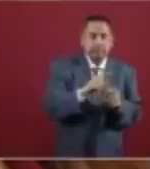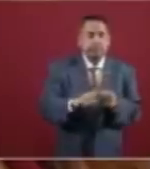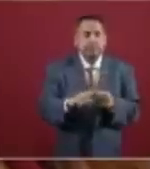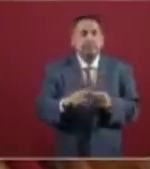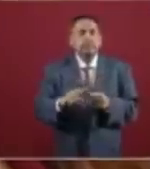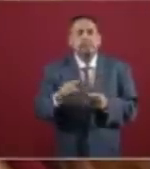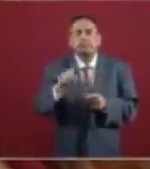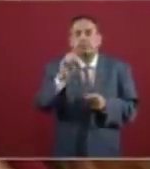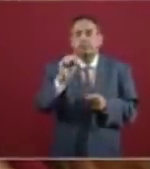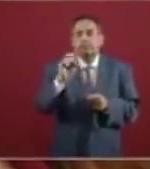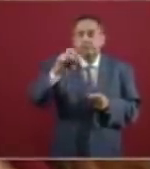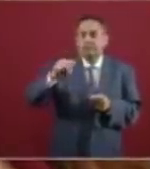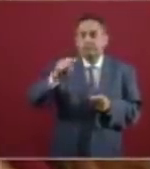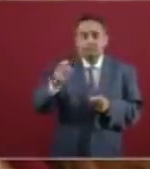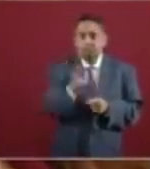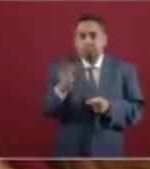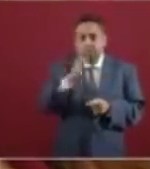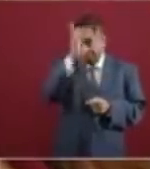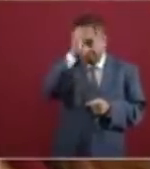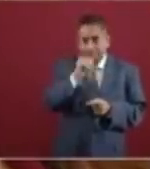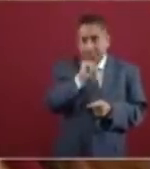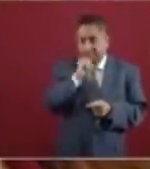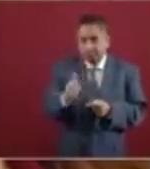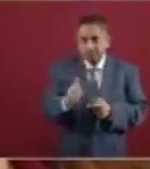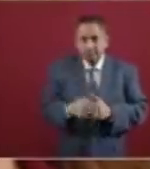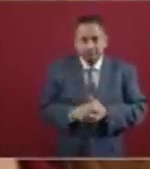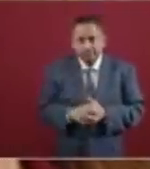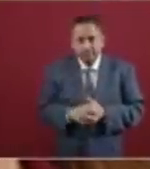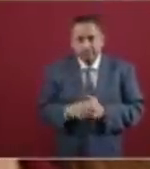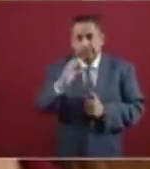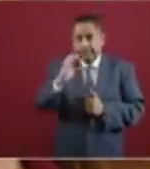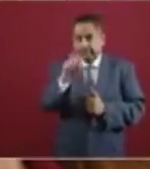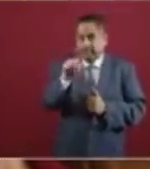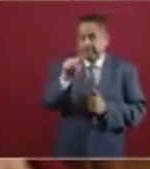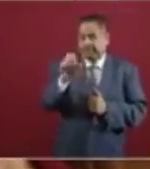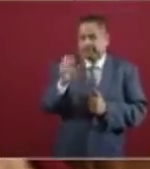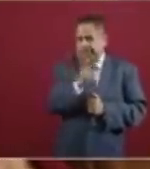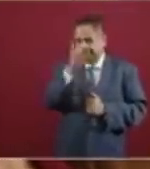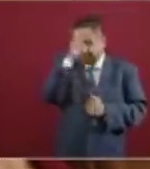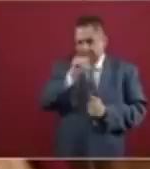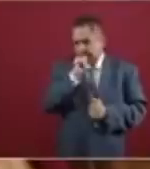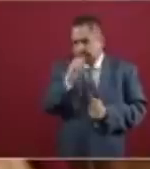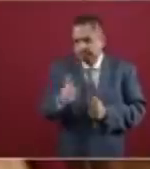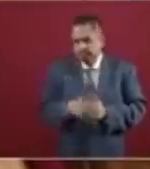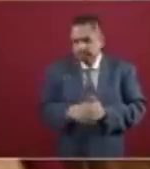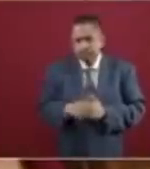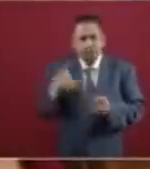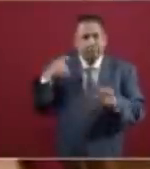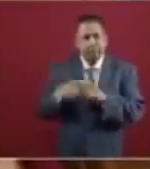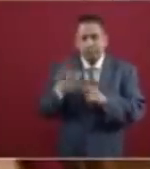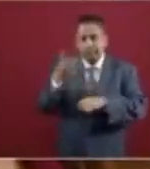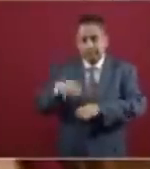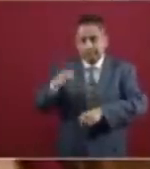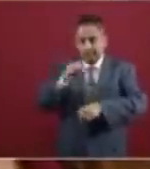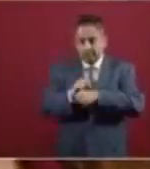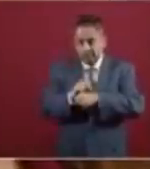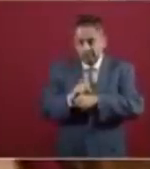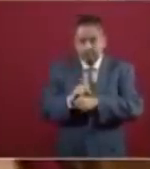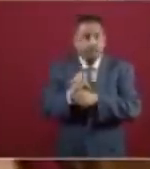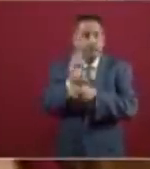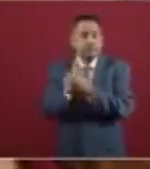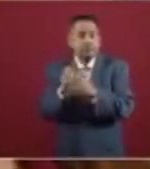sin acuerdo, es decir, ya el asunto se prolonga aproximadamente 3 semanas solo con la